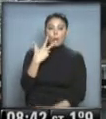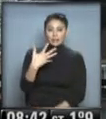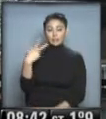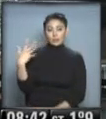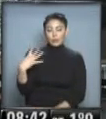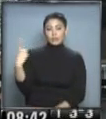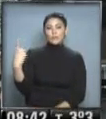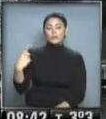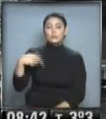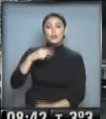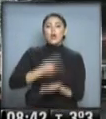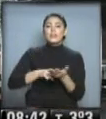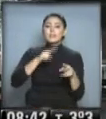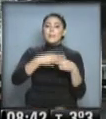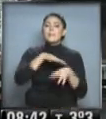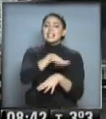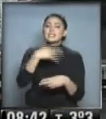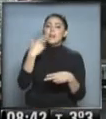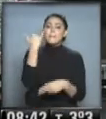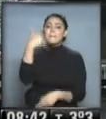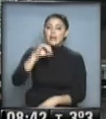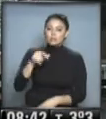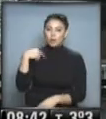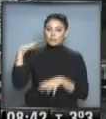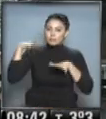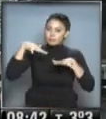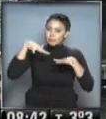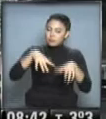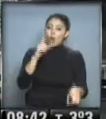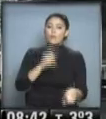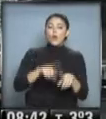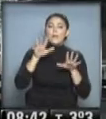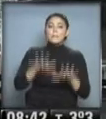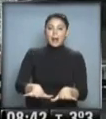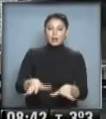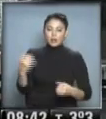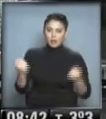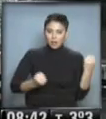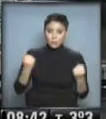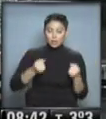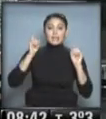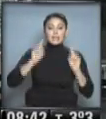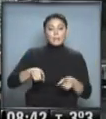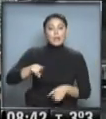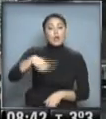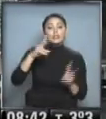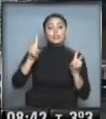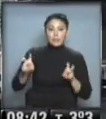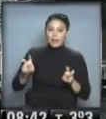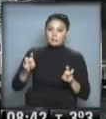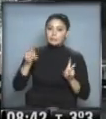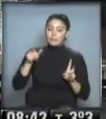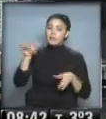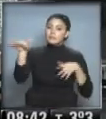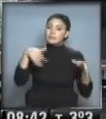Volvemos en vivo a Plaza de Mayo, que será escenario de la movilización en el marco del paro de camioneros y también con otro tema que nos